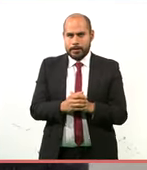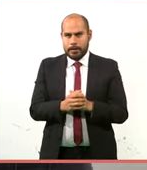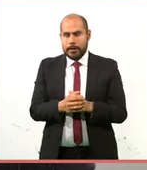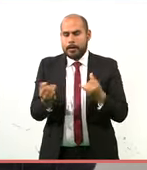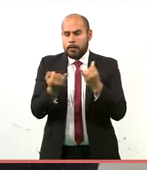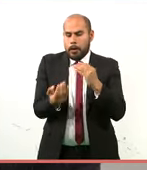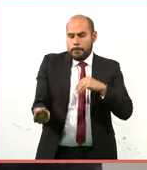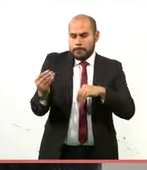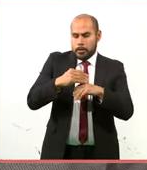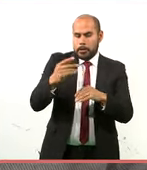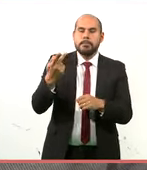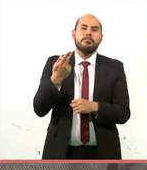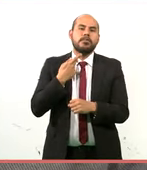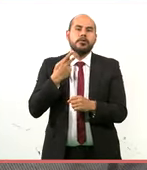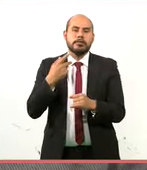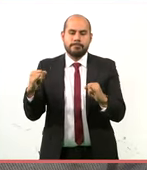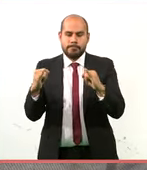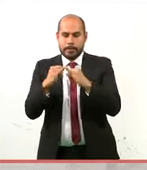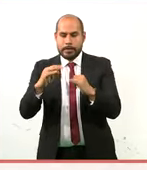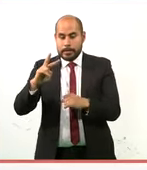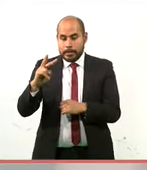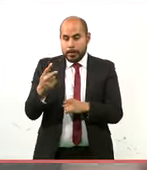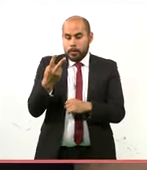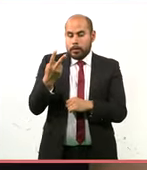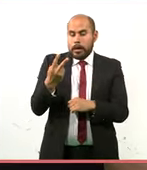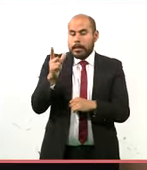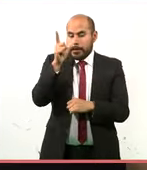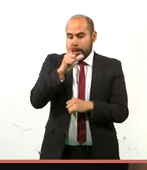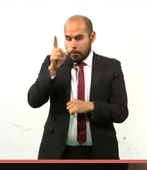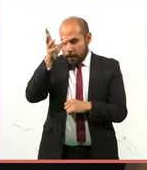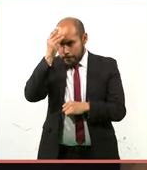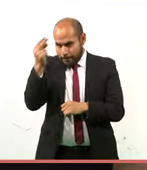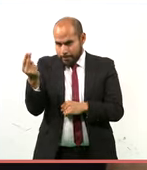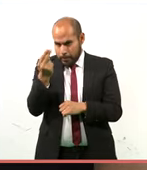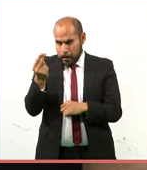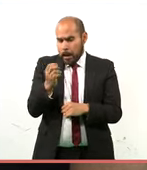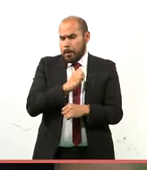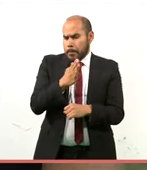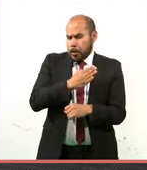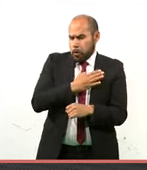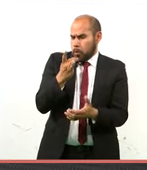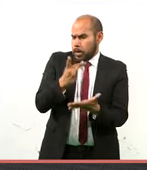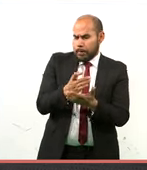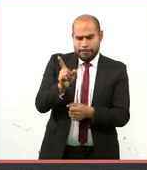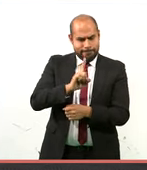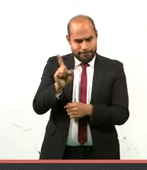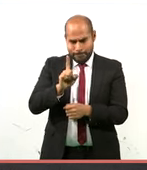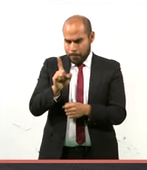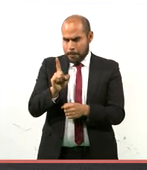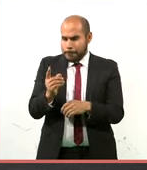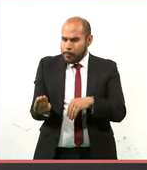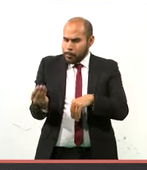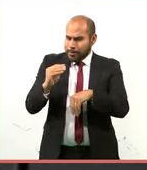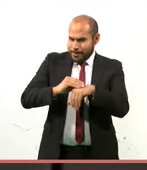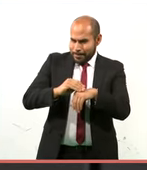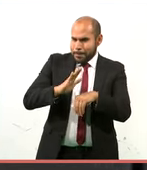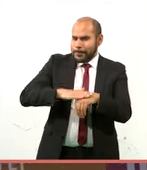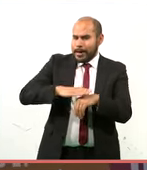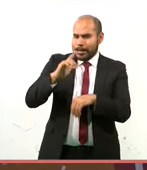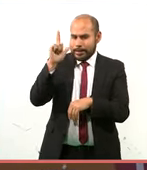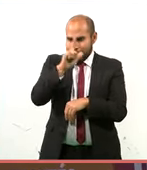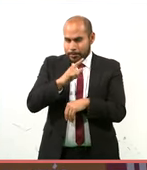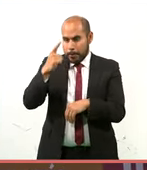en marcha la política institucional de segunda lengua adicional al español, que permite que nuestros egresados sean capaces de